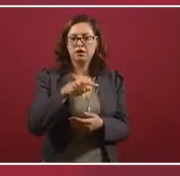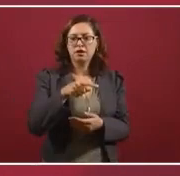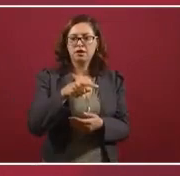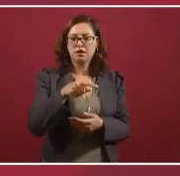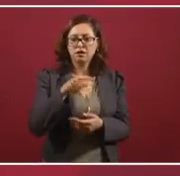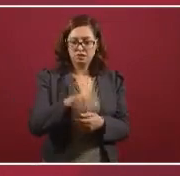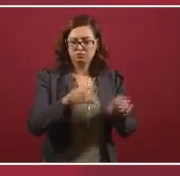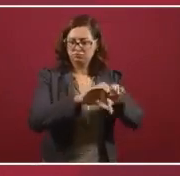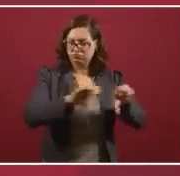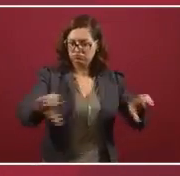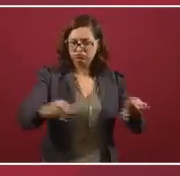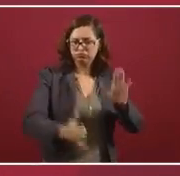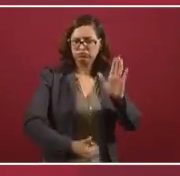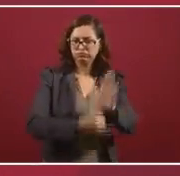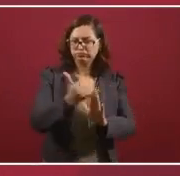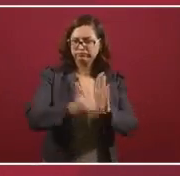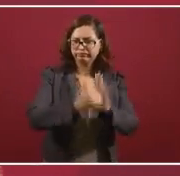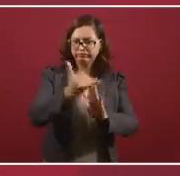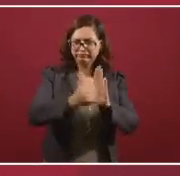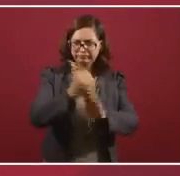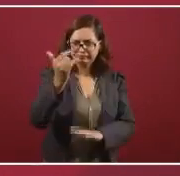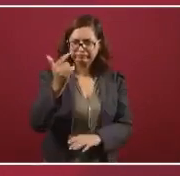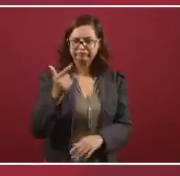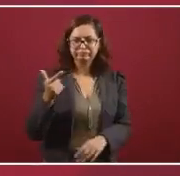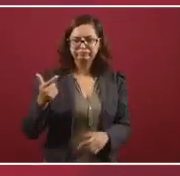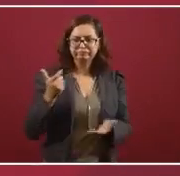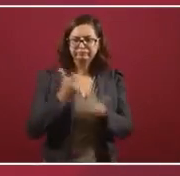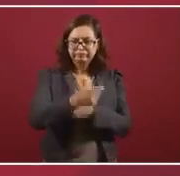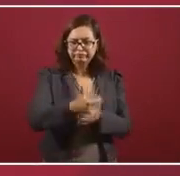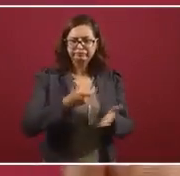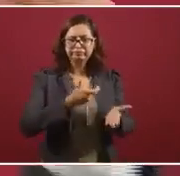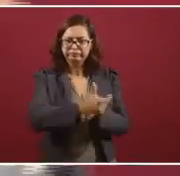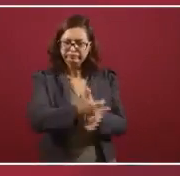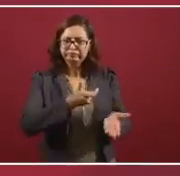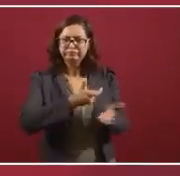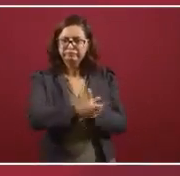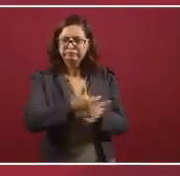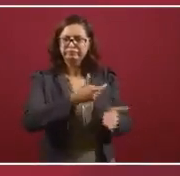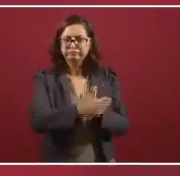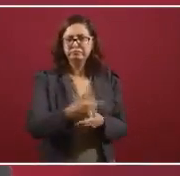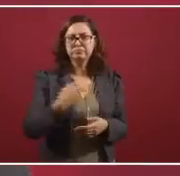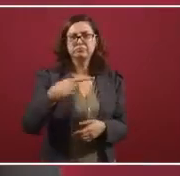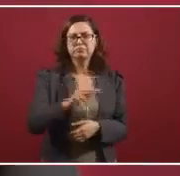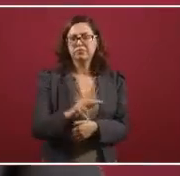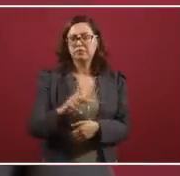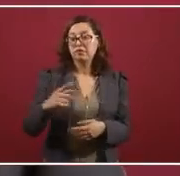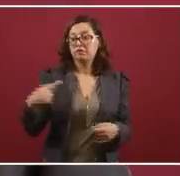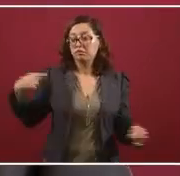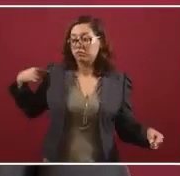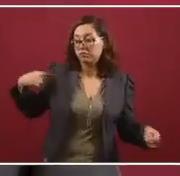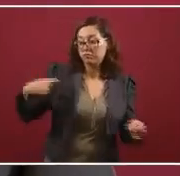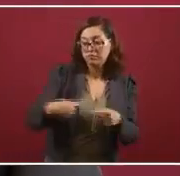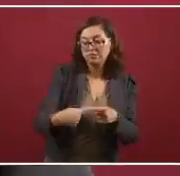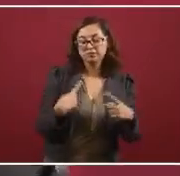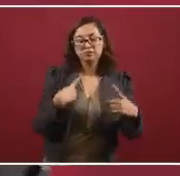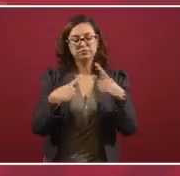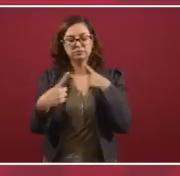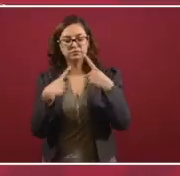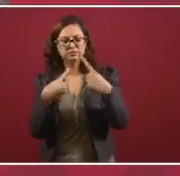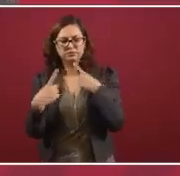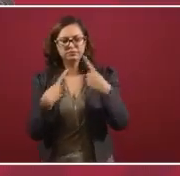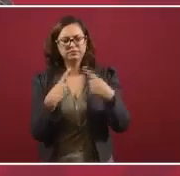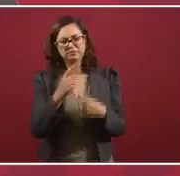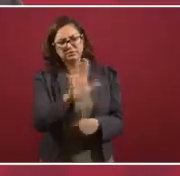para los ductos, pero la comprensión y la discusión que tuvo lugar durante estos meses fue